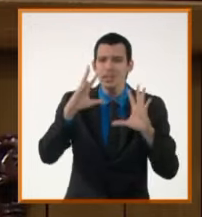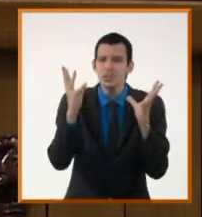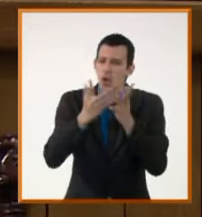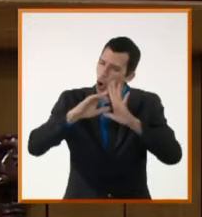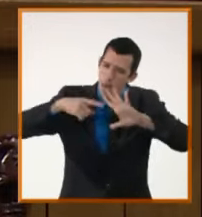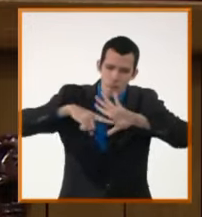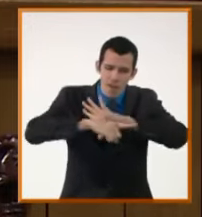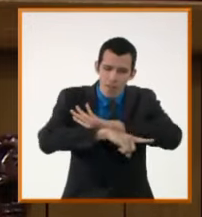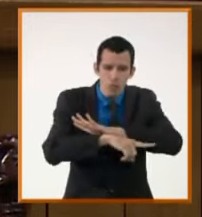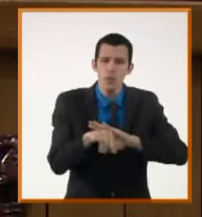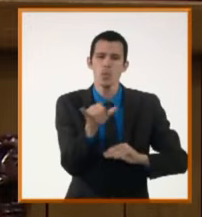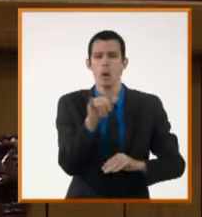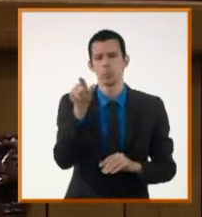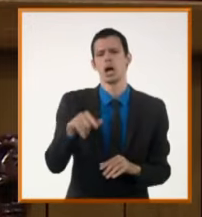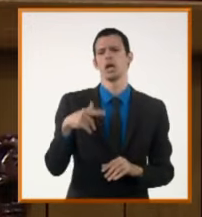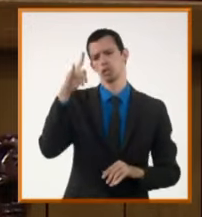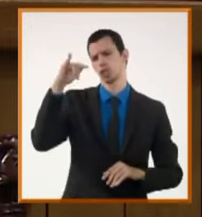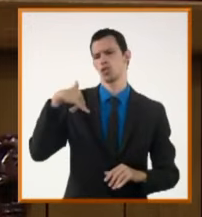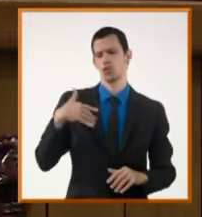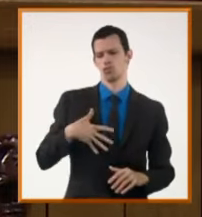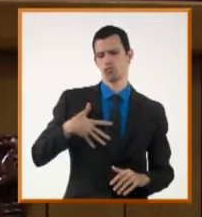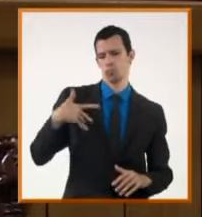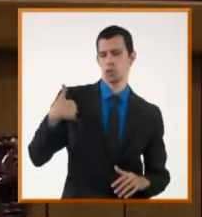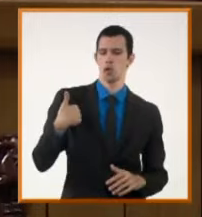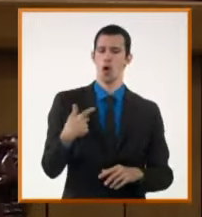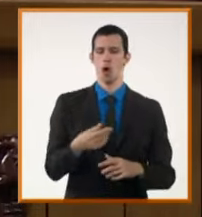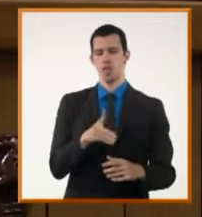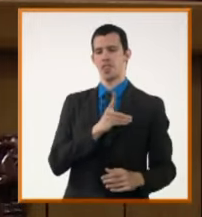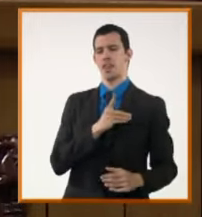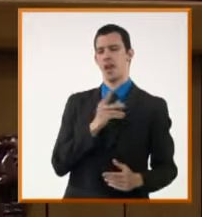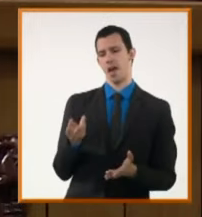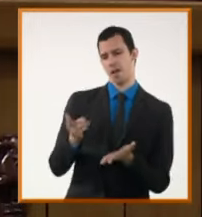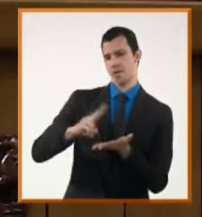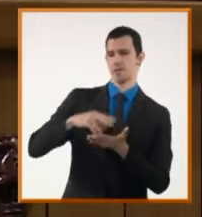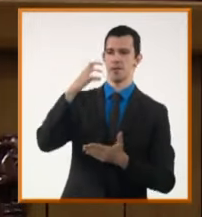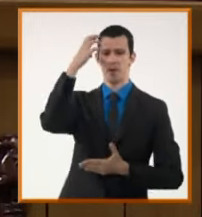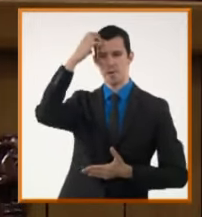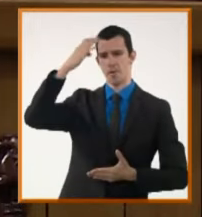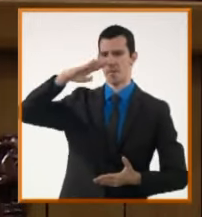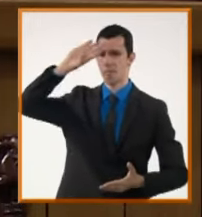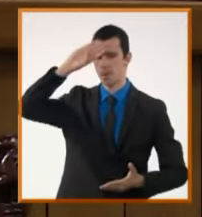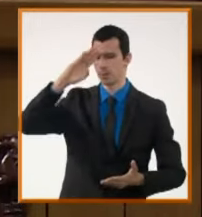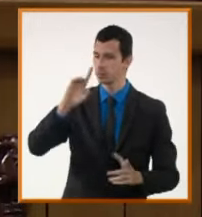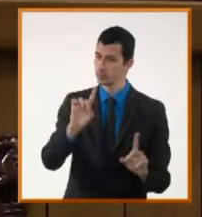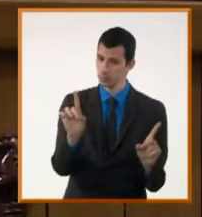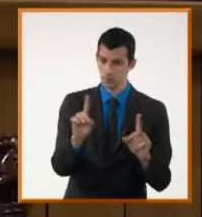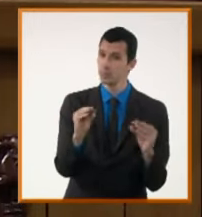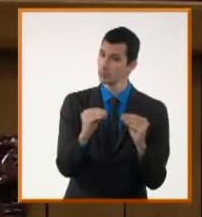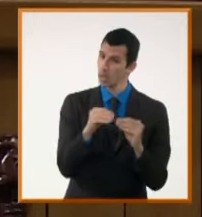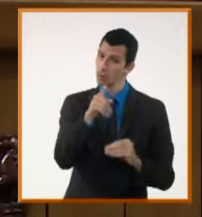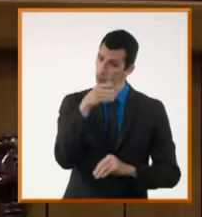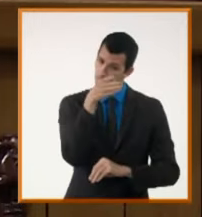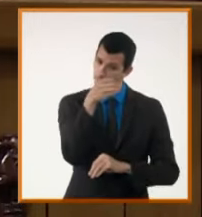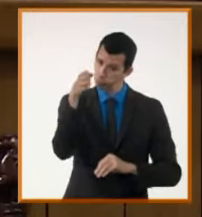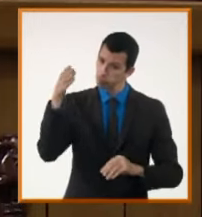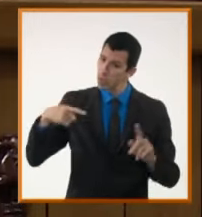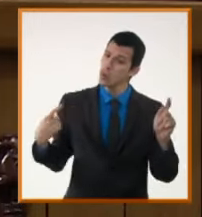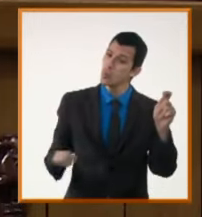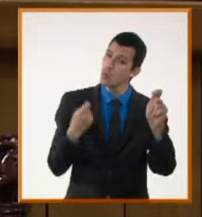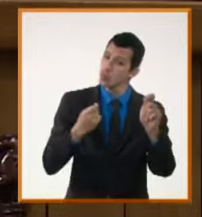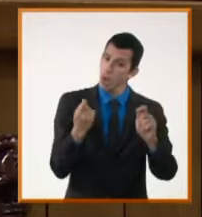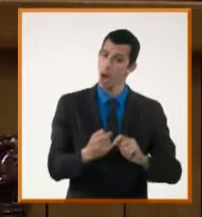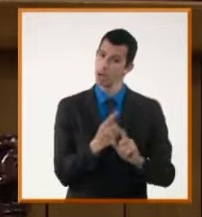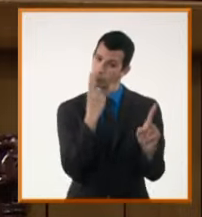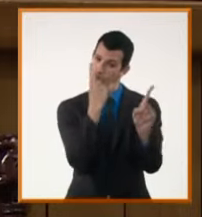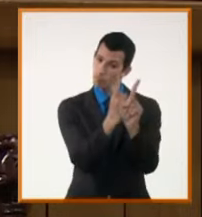viene. Y digo plan y digo presupuesto porque en materia de plan allí se aprueba el plan de todo el